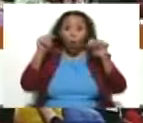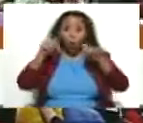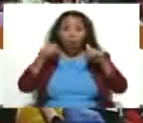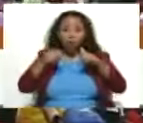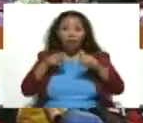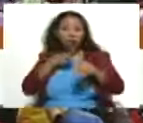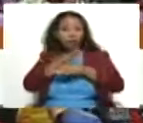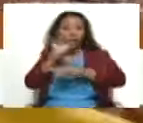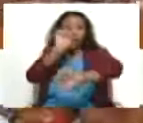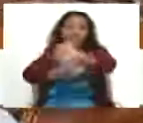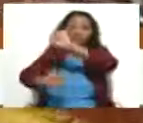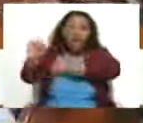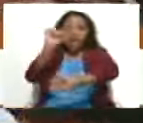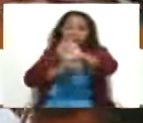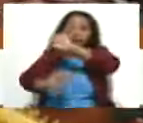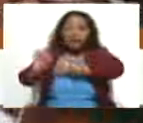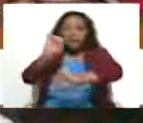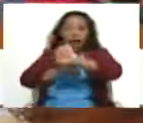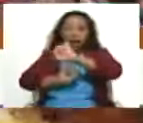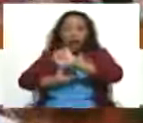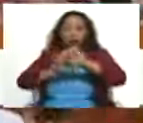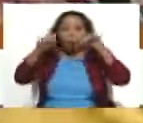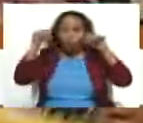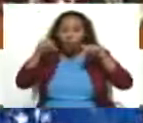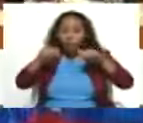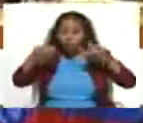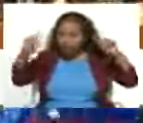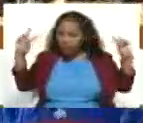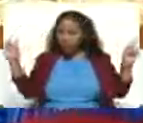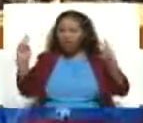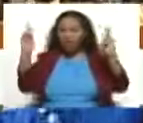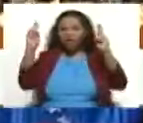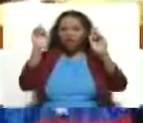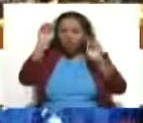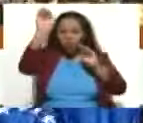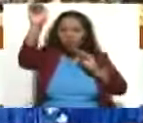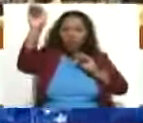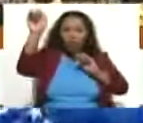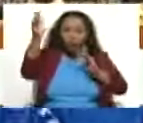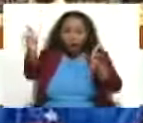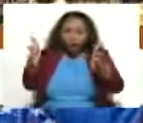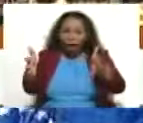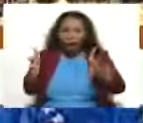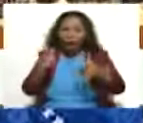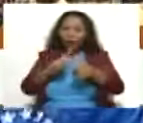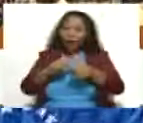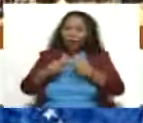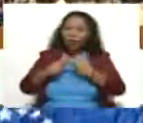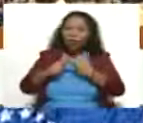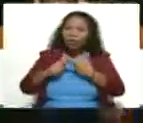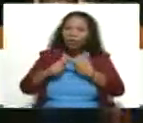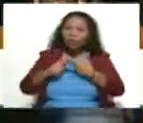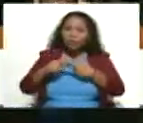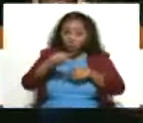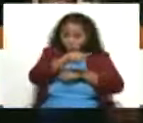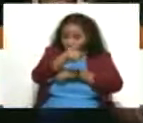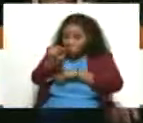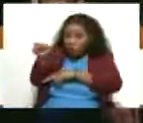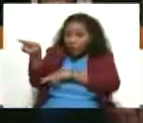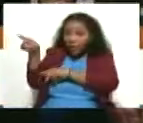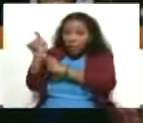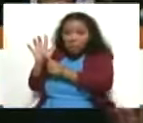batalla, ahorita vamos para la victoria. Entonces, Diosdado, para que usted le